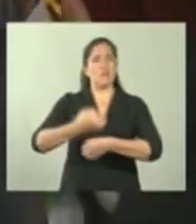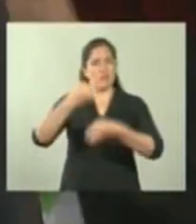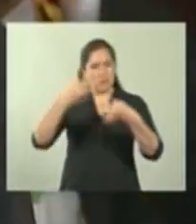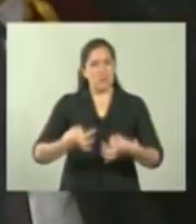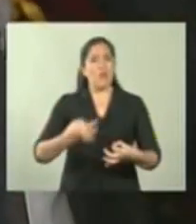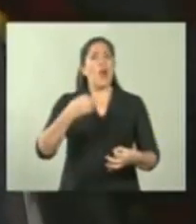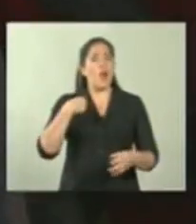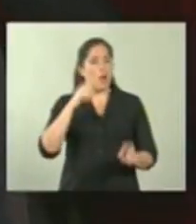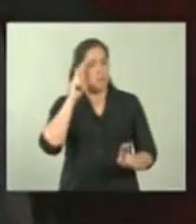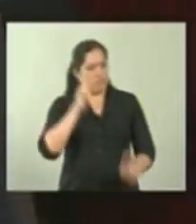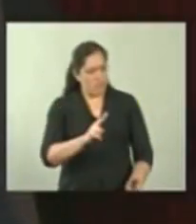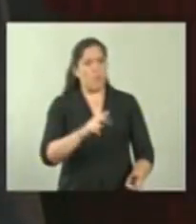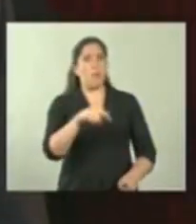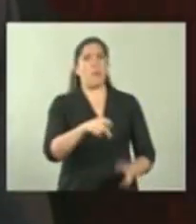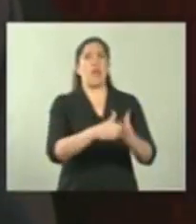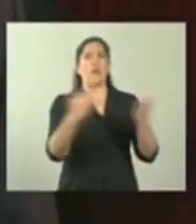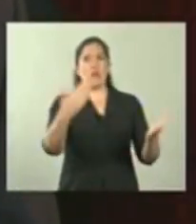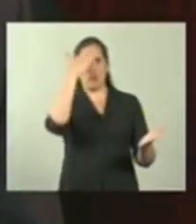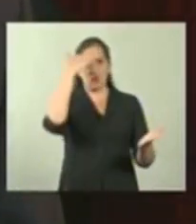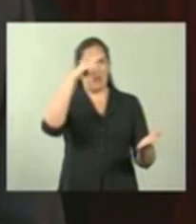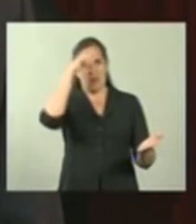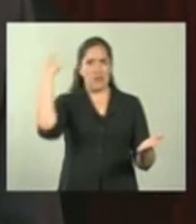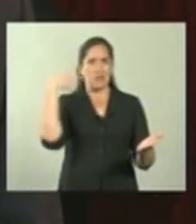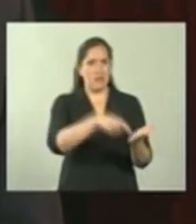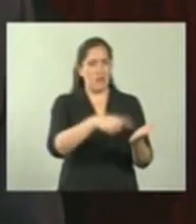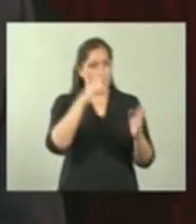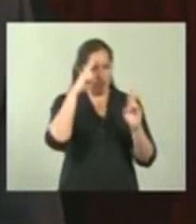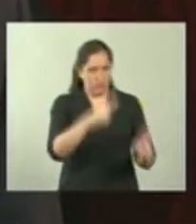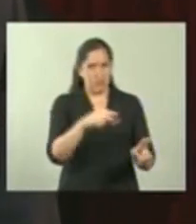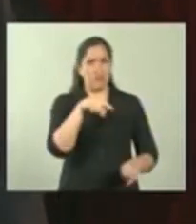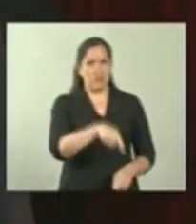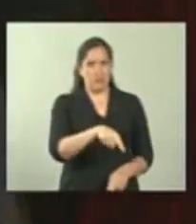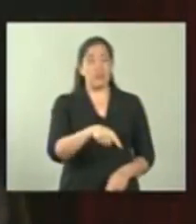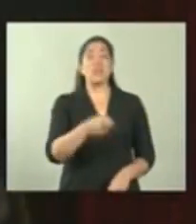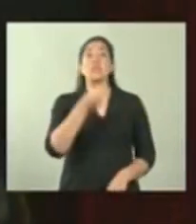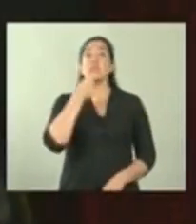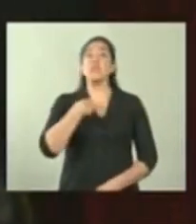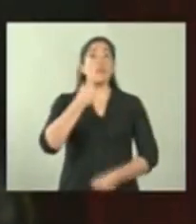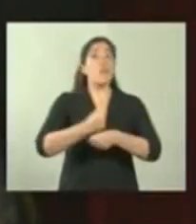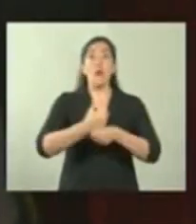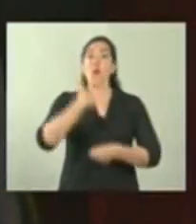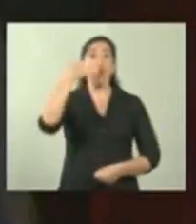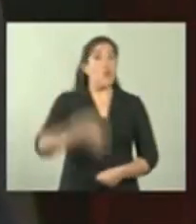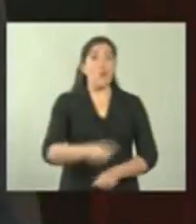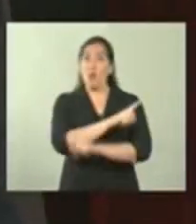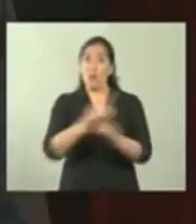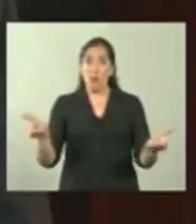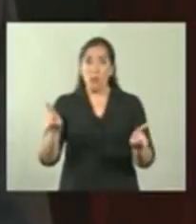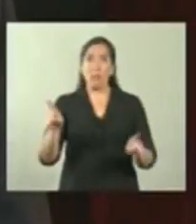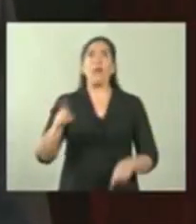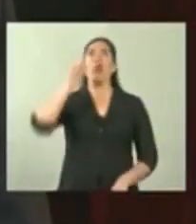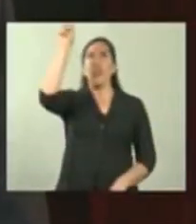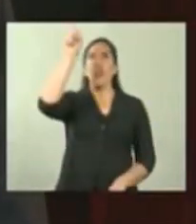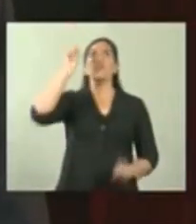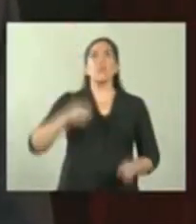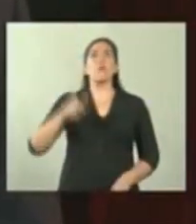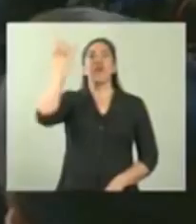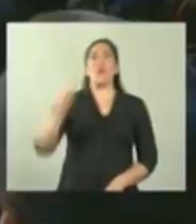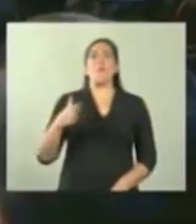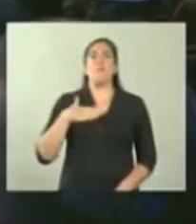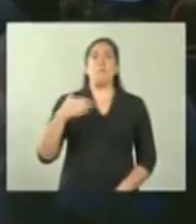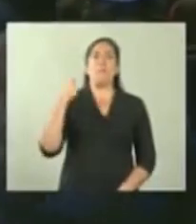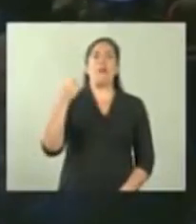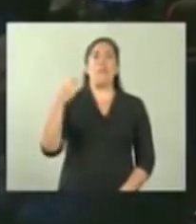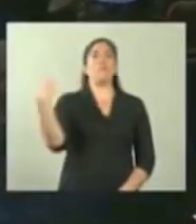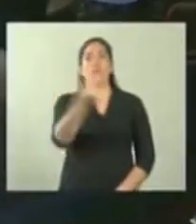la Constitución de la nación Argentina si yo no le hiciere que Dios y la patria me lo